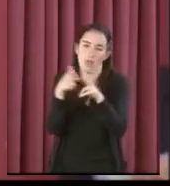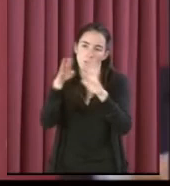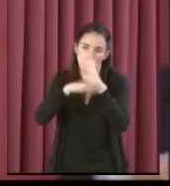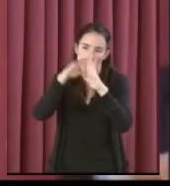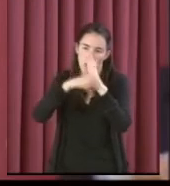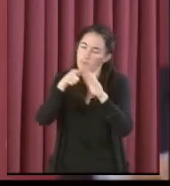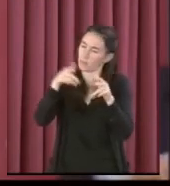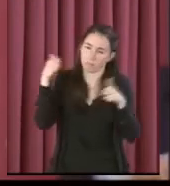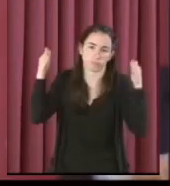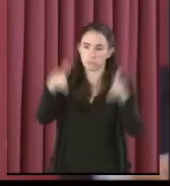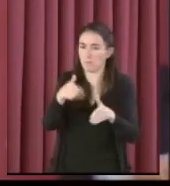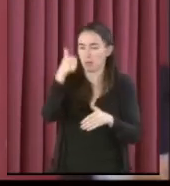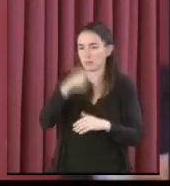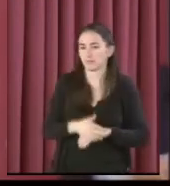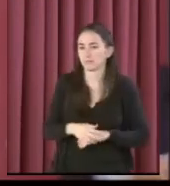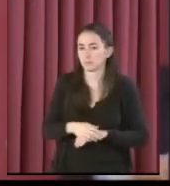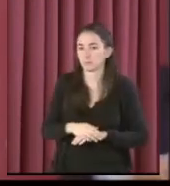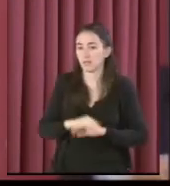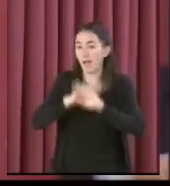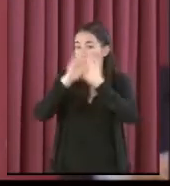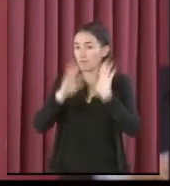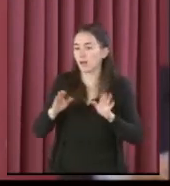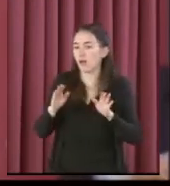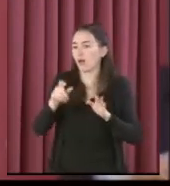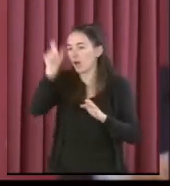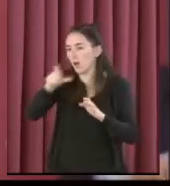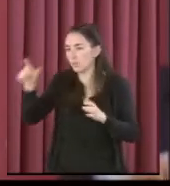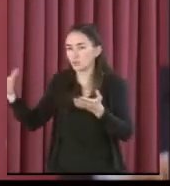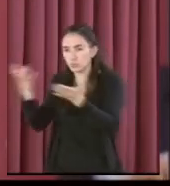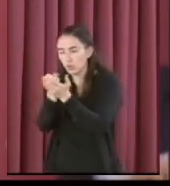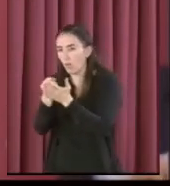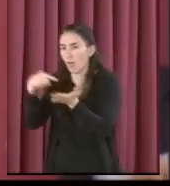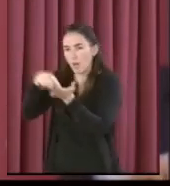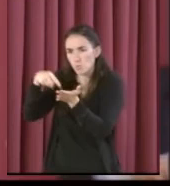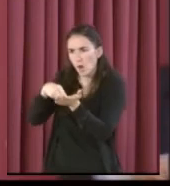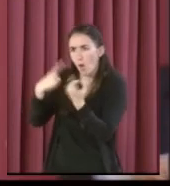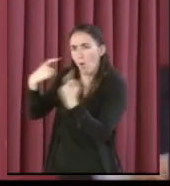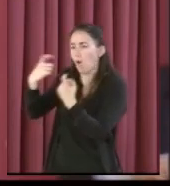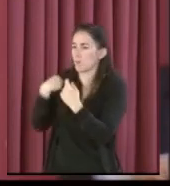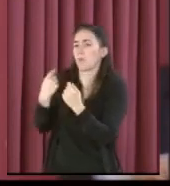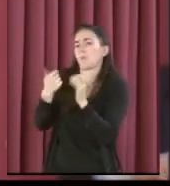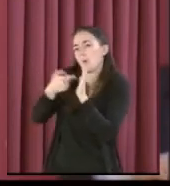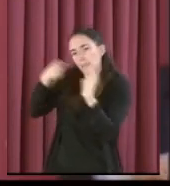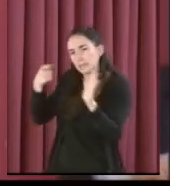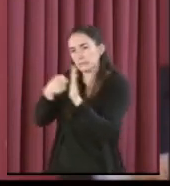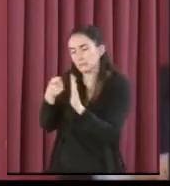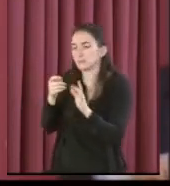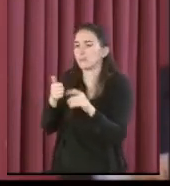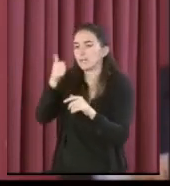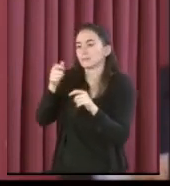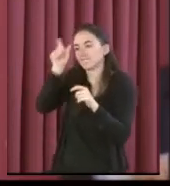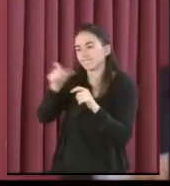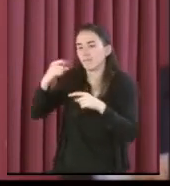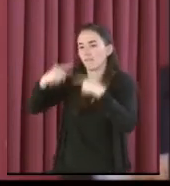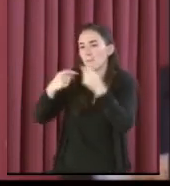ha permitido también estos datos reducir la carga impositiva al conjunto de los logroñeses y particularmente a las familias numerosas y de acogida,